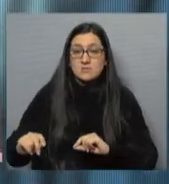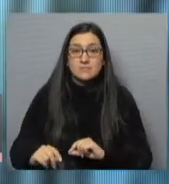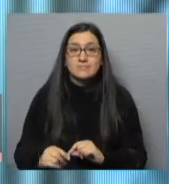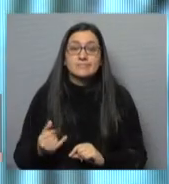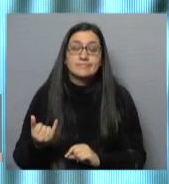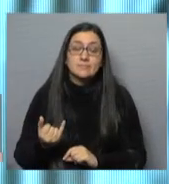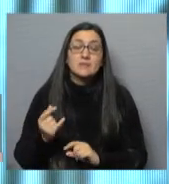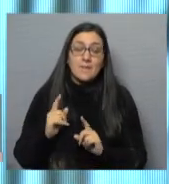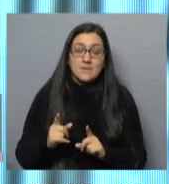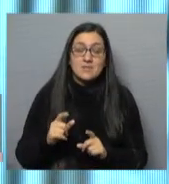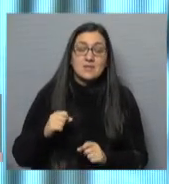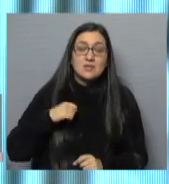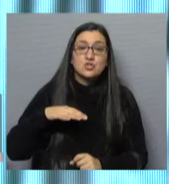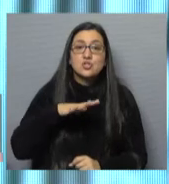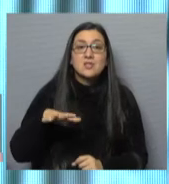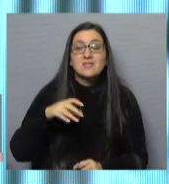de psiquiatría también.